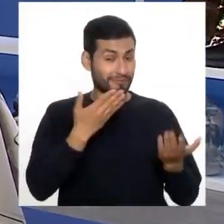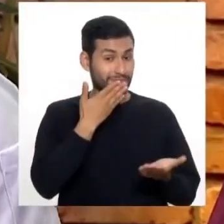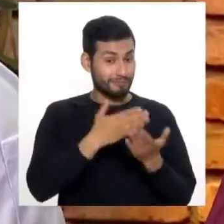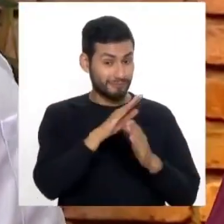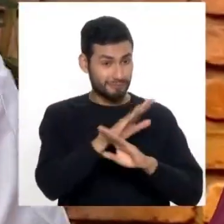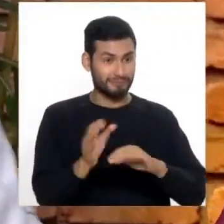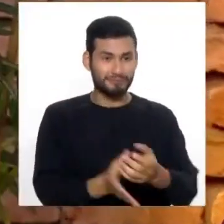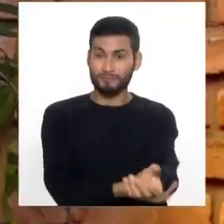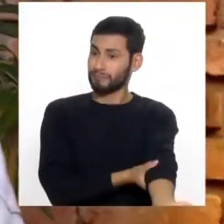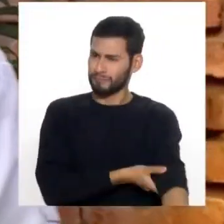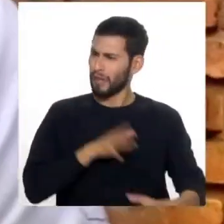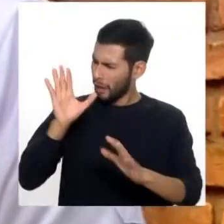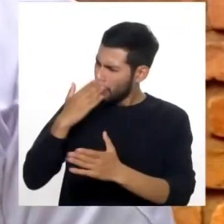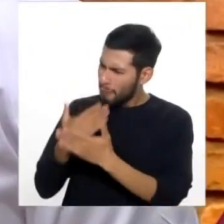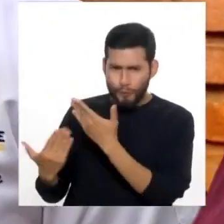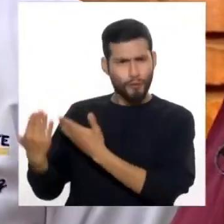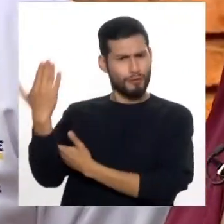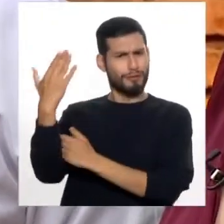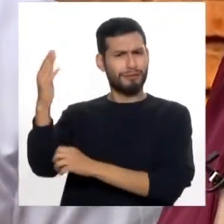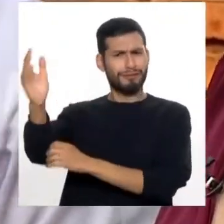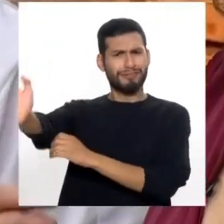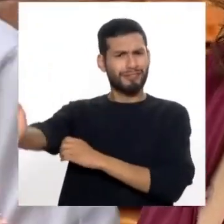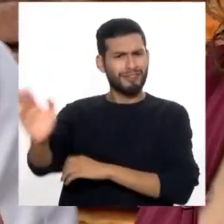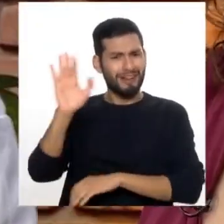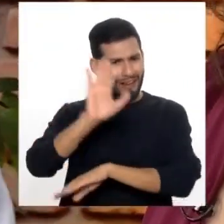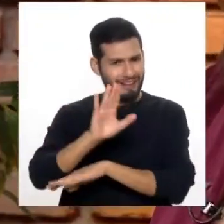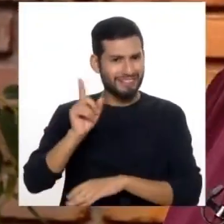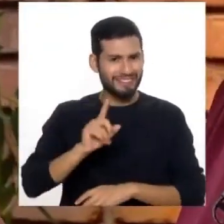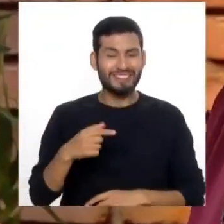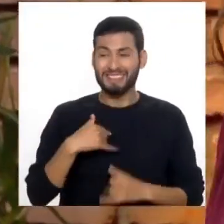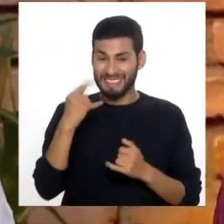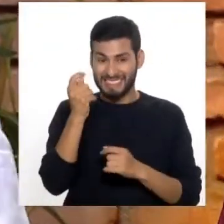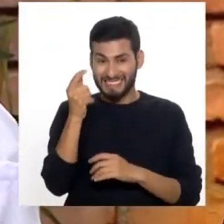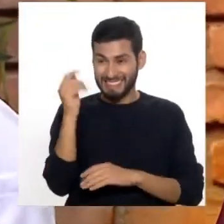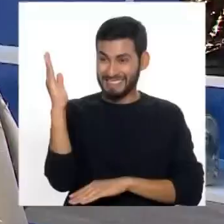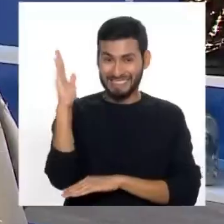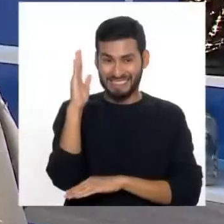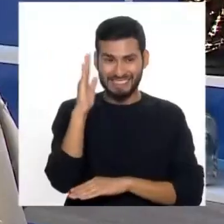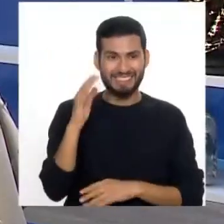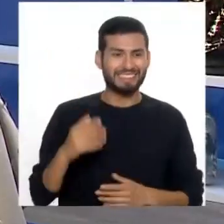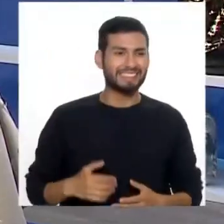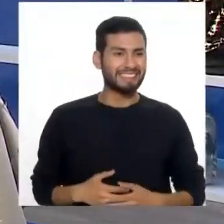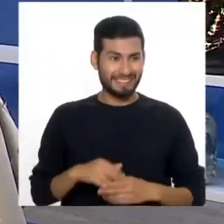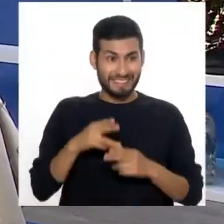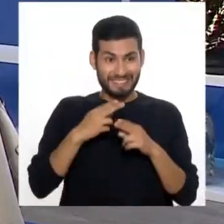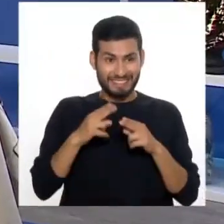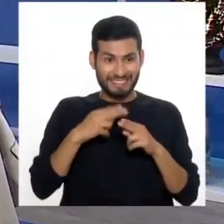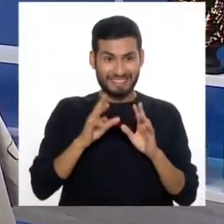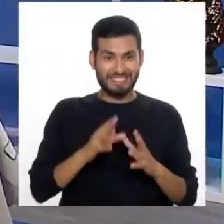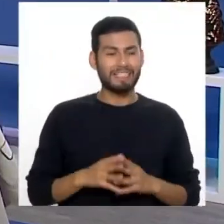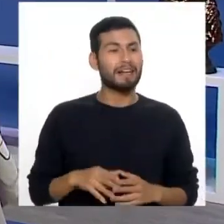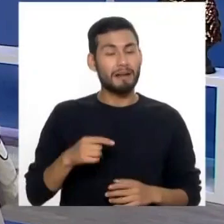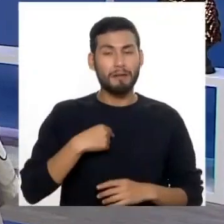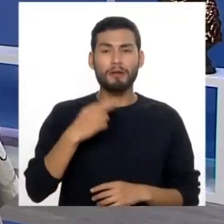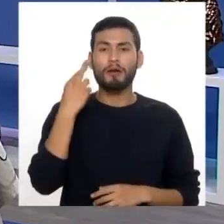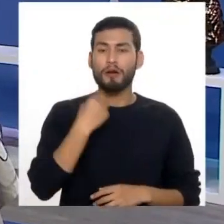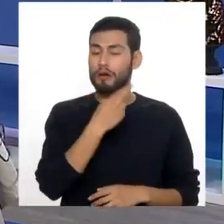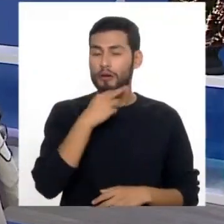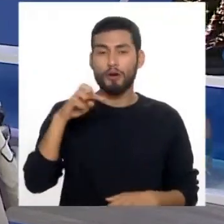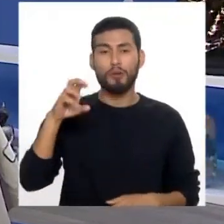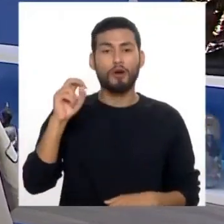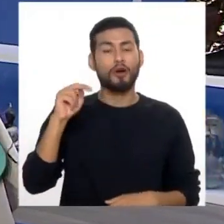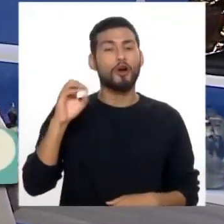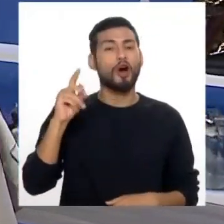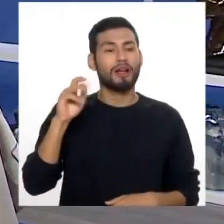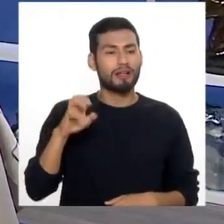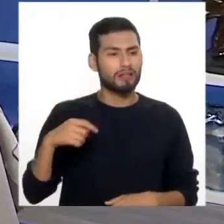hoy... Buenos días todavía. Buenos días. Sí, buenos, ya, buenos días. Ya estamos al mediodía. Hay tres minutos para hacer eso. Buenos días. Vengo del restaurante Puerto Norte y el